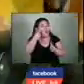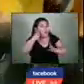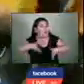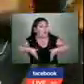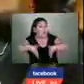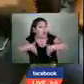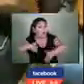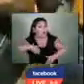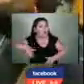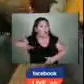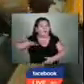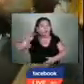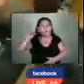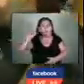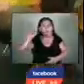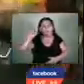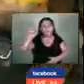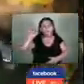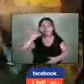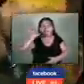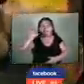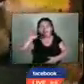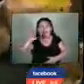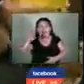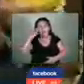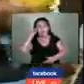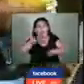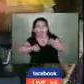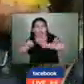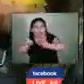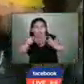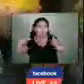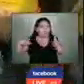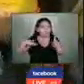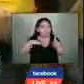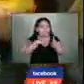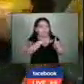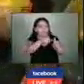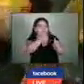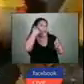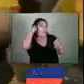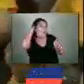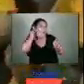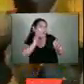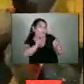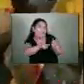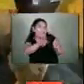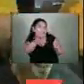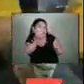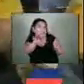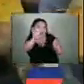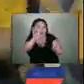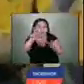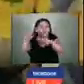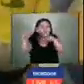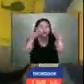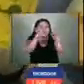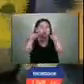Masferrer Norte. Un vehículo particular tipo sedán arrolló a un hombre de aproximadamente 40 años.